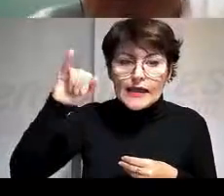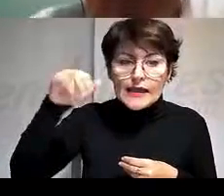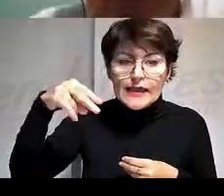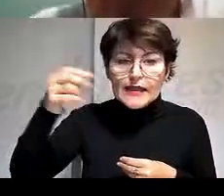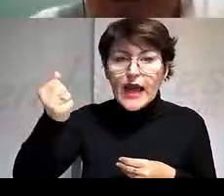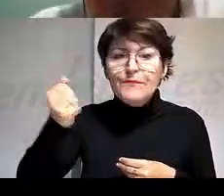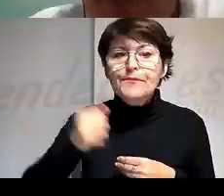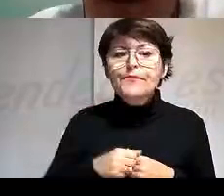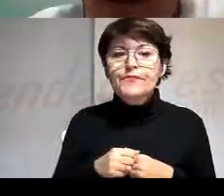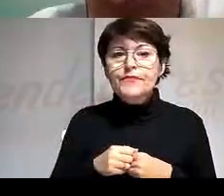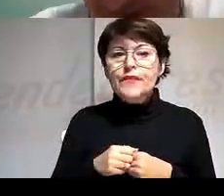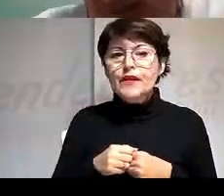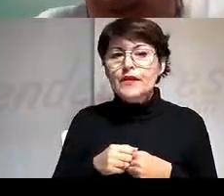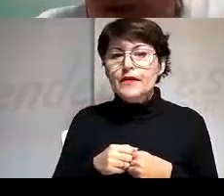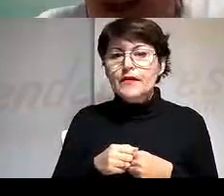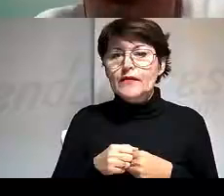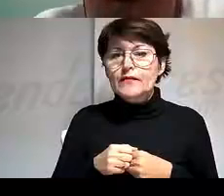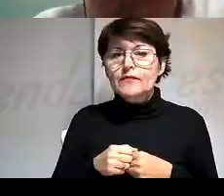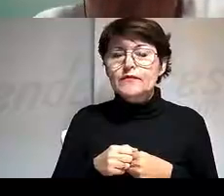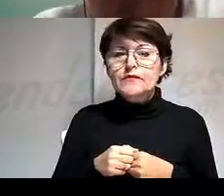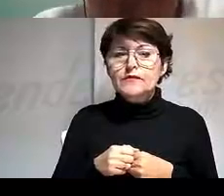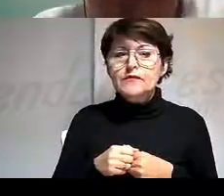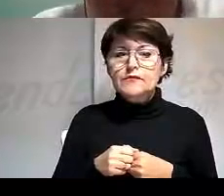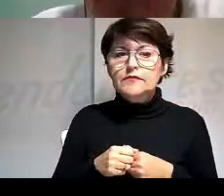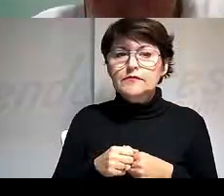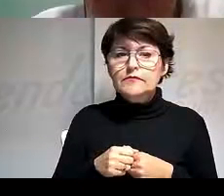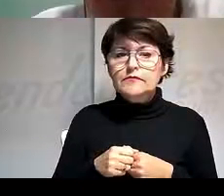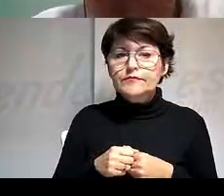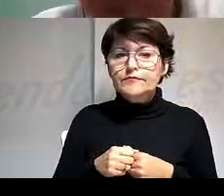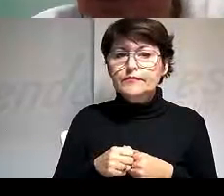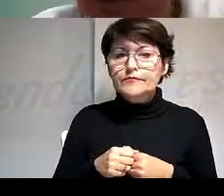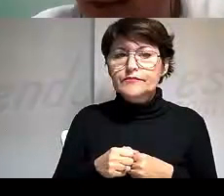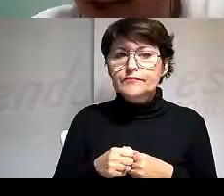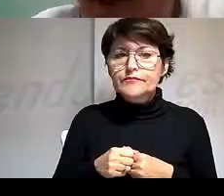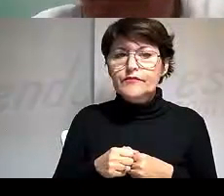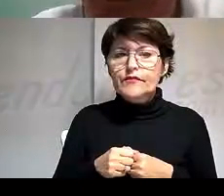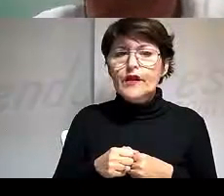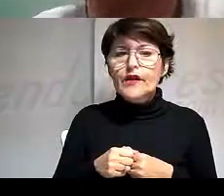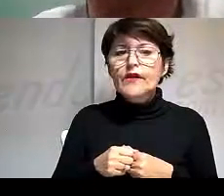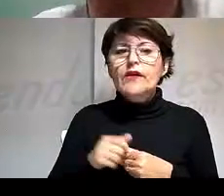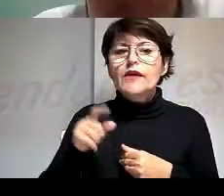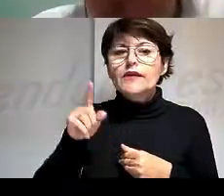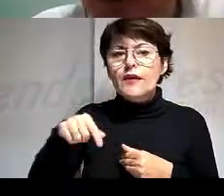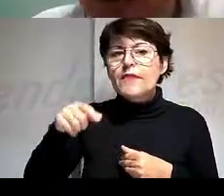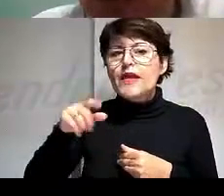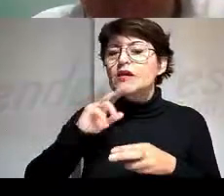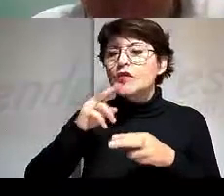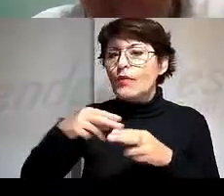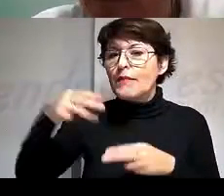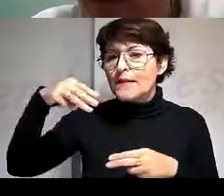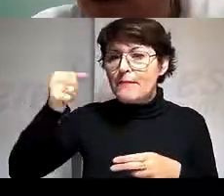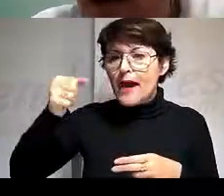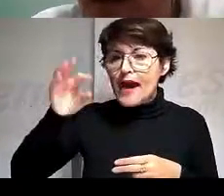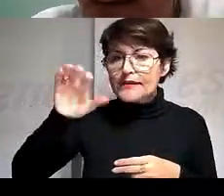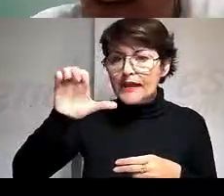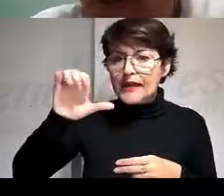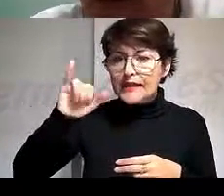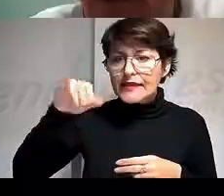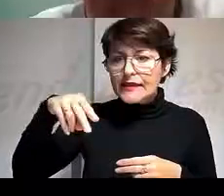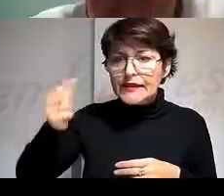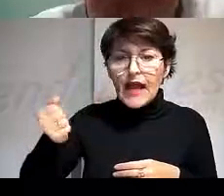guaranina, que la podemos llamar, si es del guaraná, que la llamemos mateína si viene del mate, o la llamemos cafeína si viene